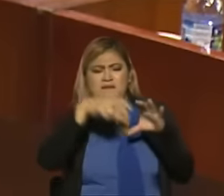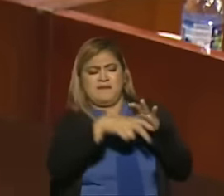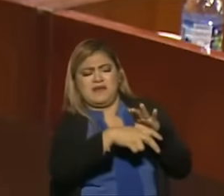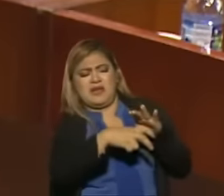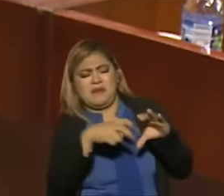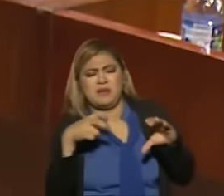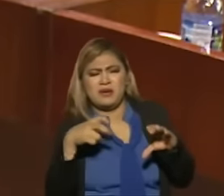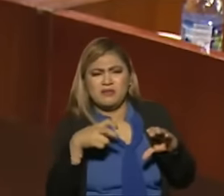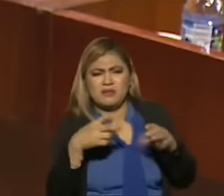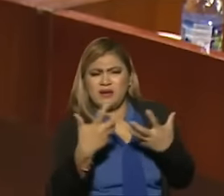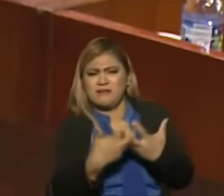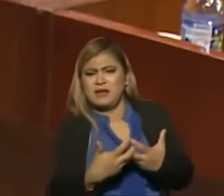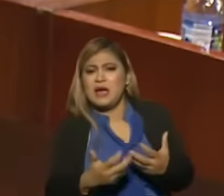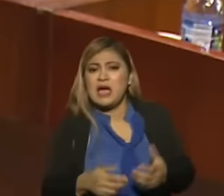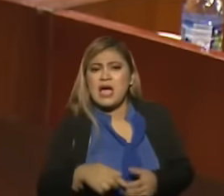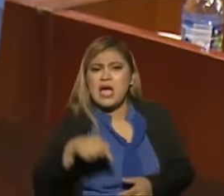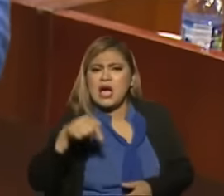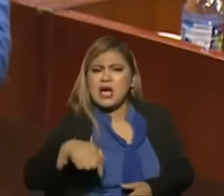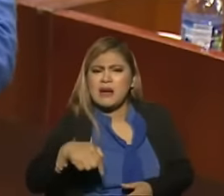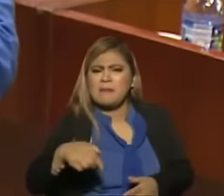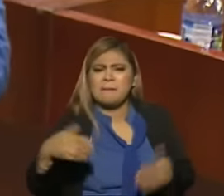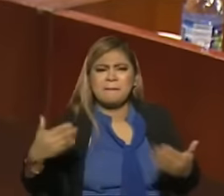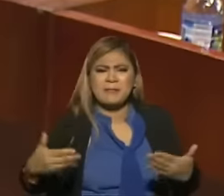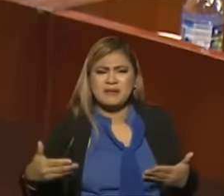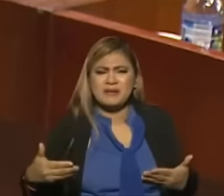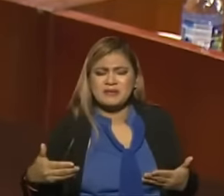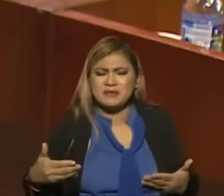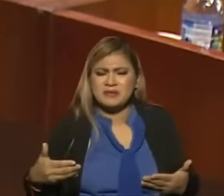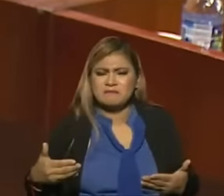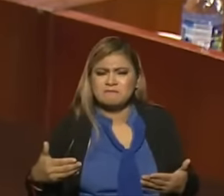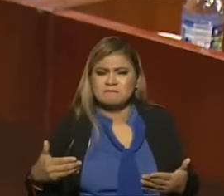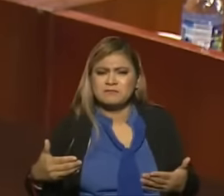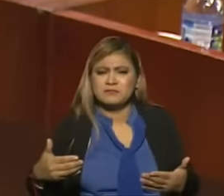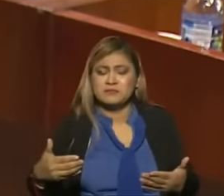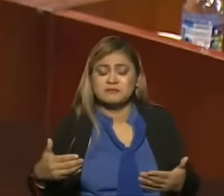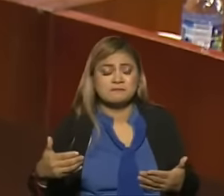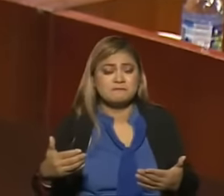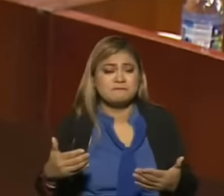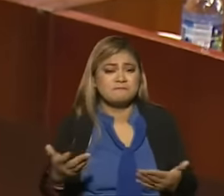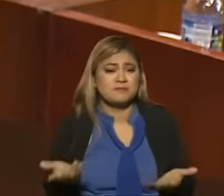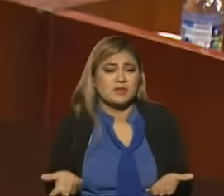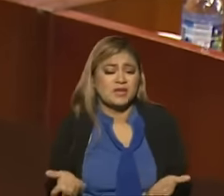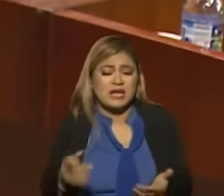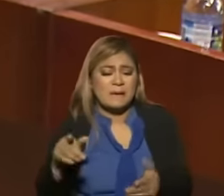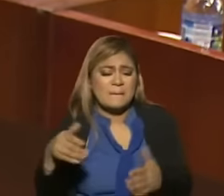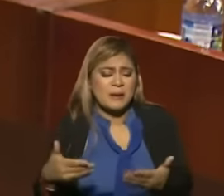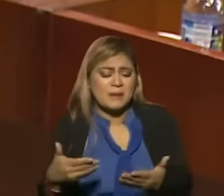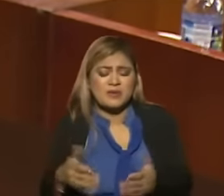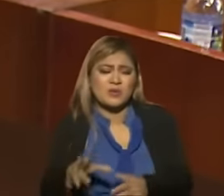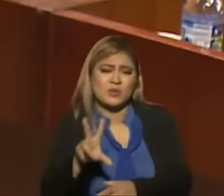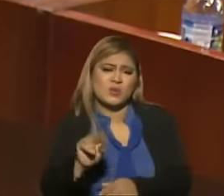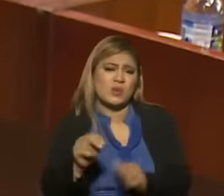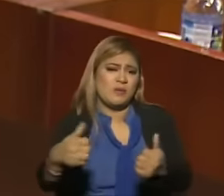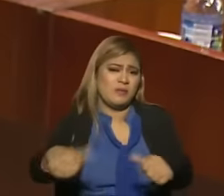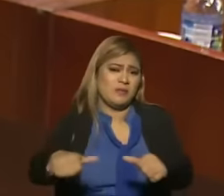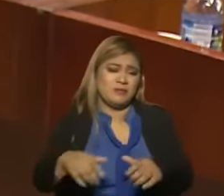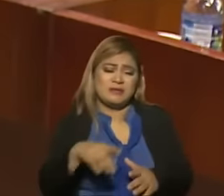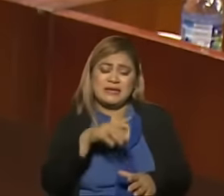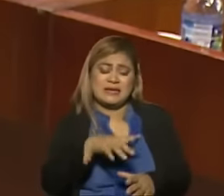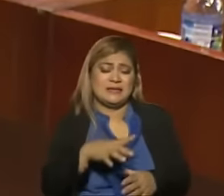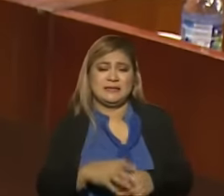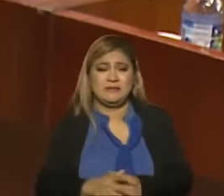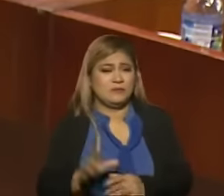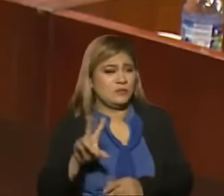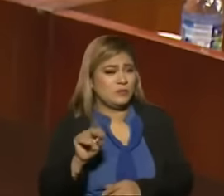debate la minería. Este debate no es a favor o en contra de la minería, colegas. Ese momento ojalá que llegue, pero no es hoy.